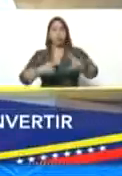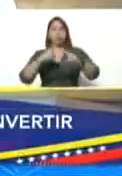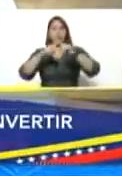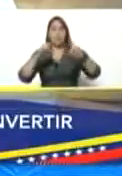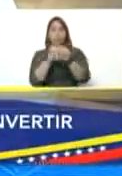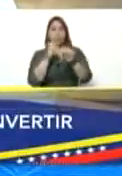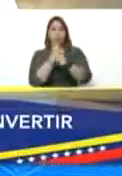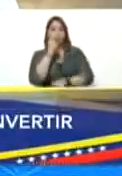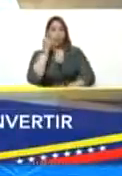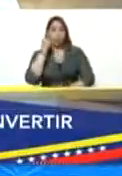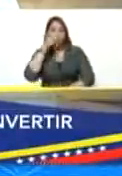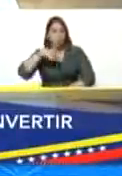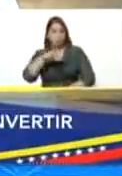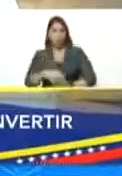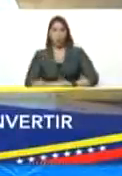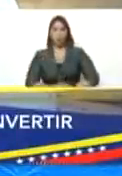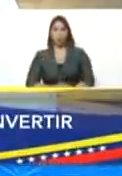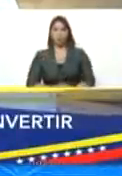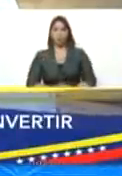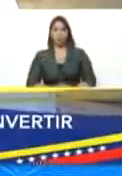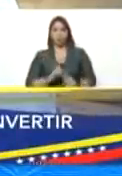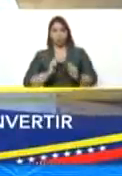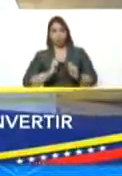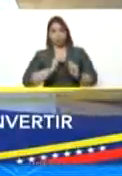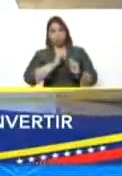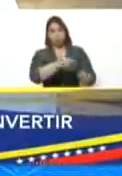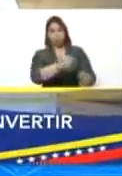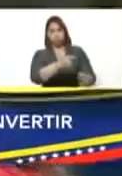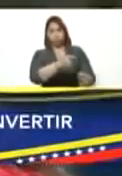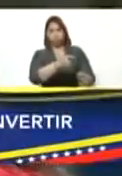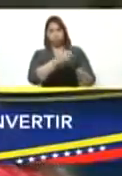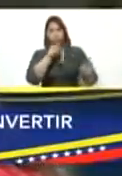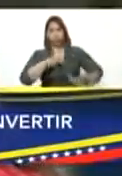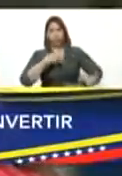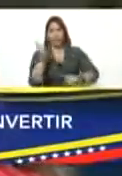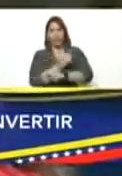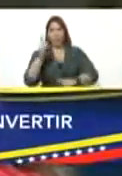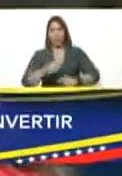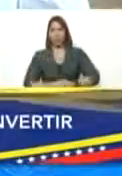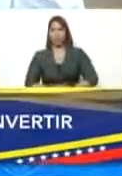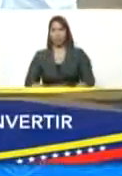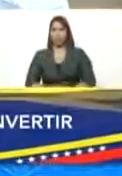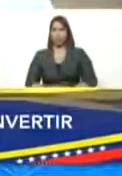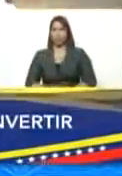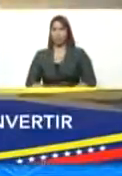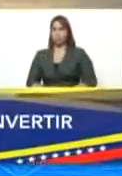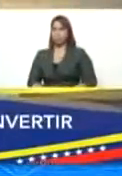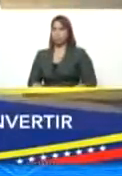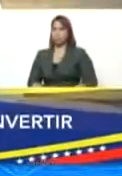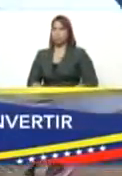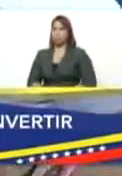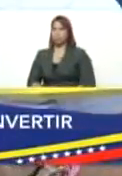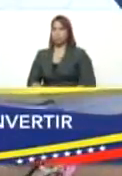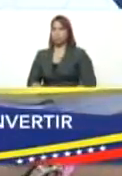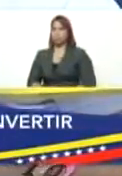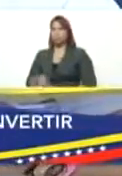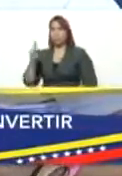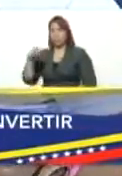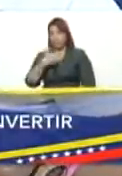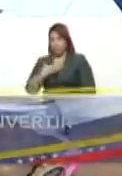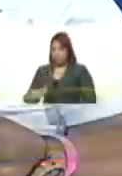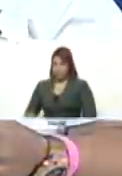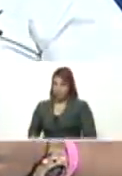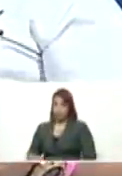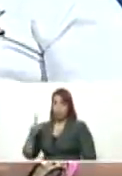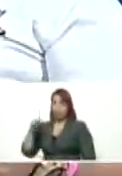clase obrera y para el pueblo. Lo encargo a usted, me da respuesta rápida. Rosa, adelante. Presidente, sí,